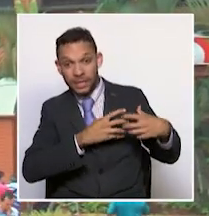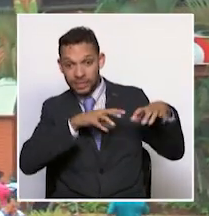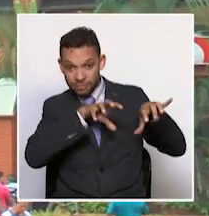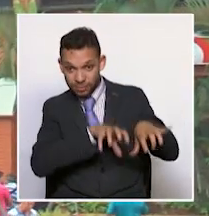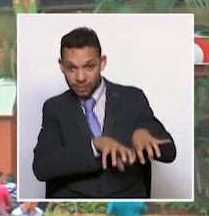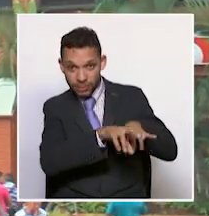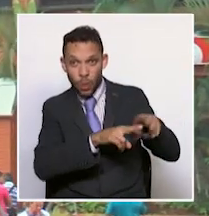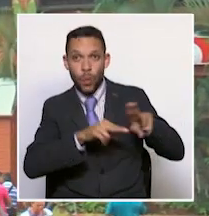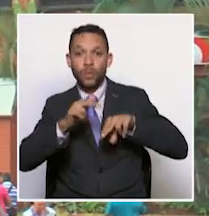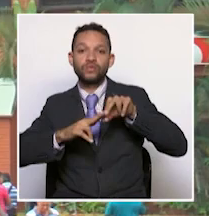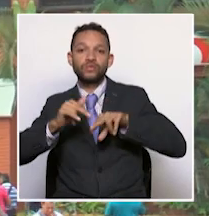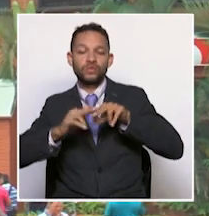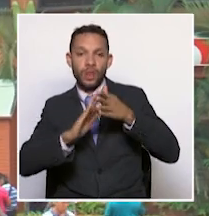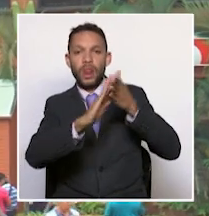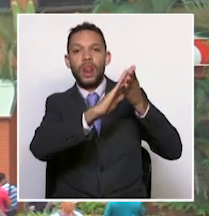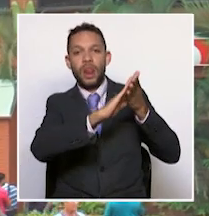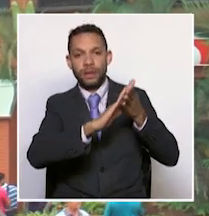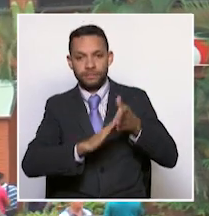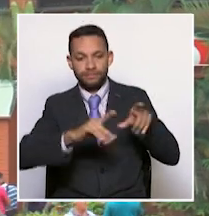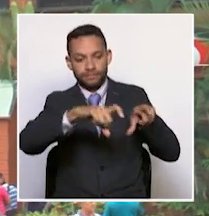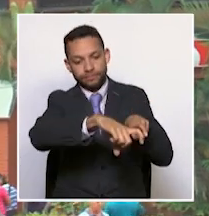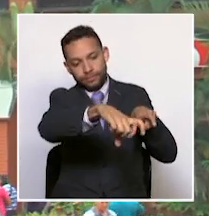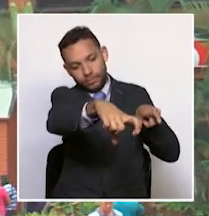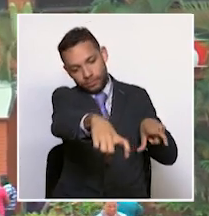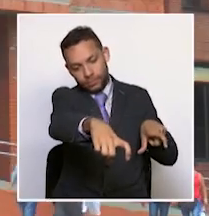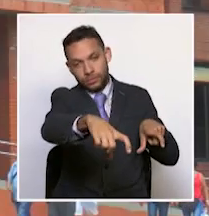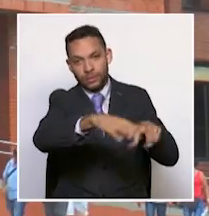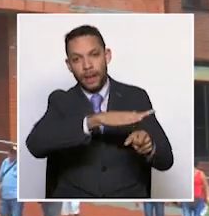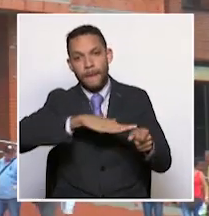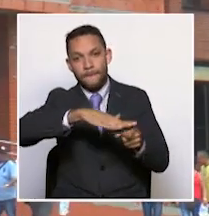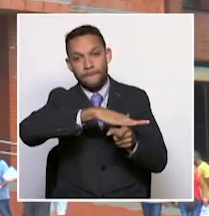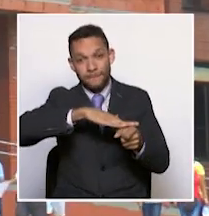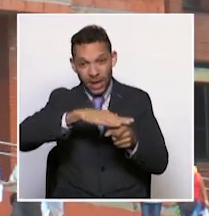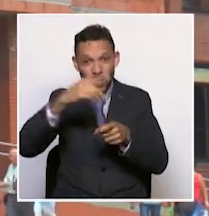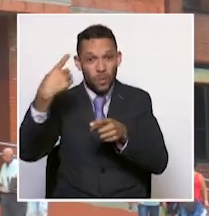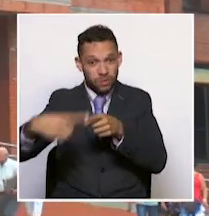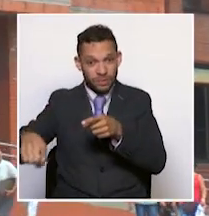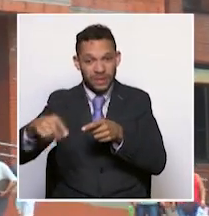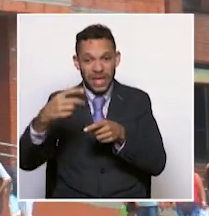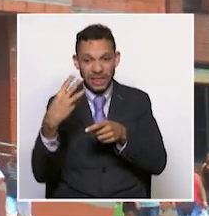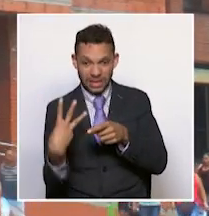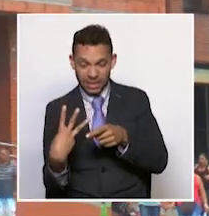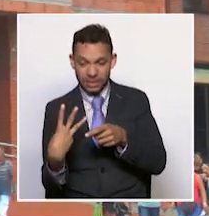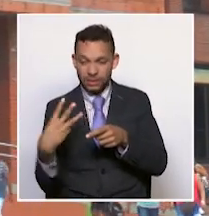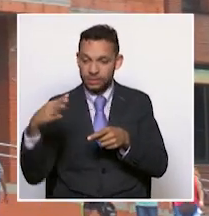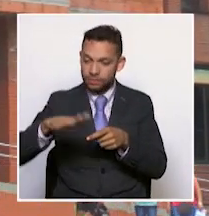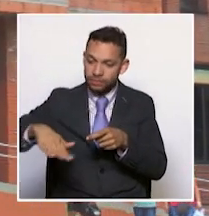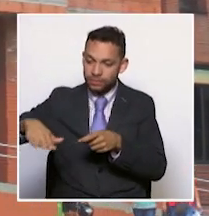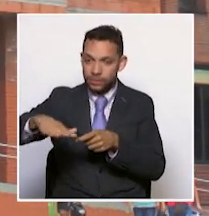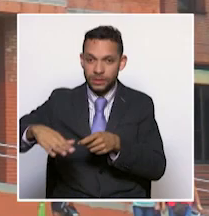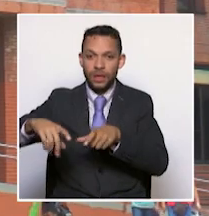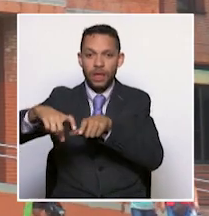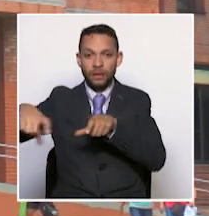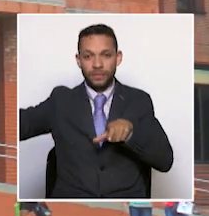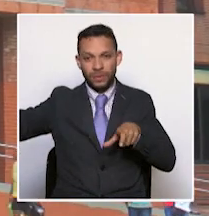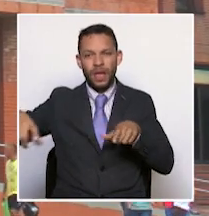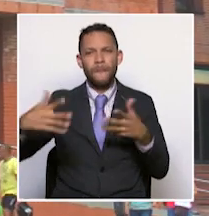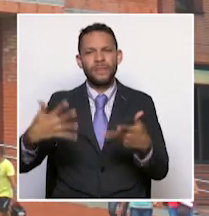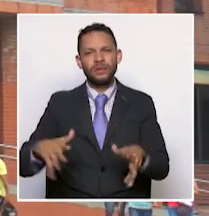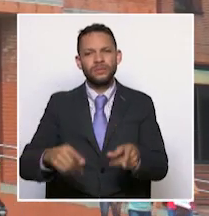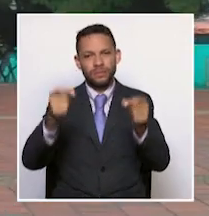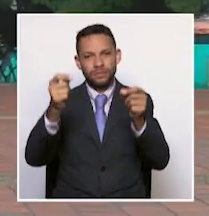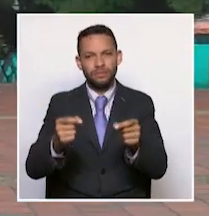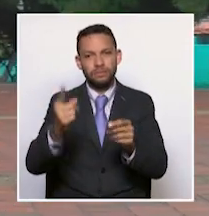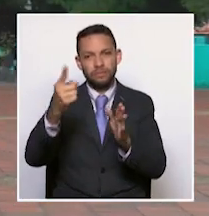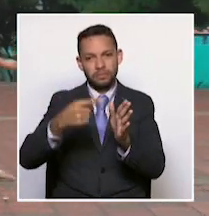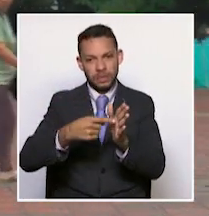para la construcción y adecuación de las canchas de los barrios El Martillo, Guadalupe, Santiago Londoño, Campes 13 y Camilo Torres, contrato por más de 1.200 millones